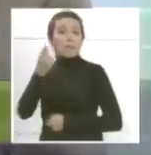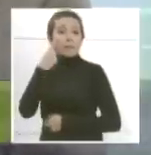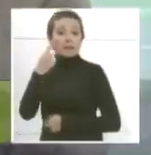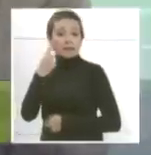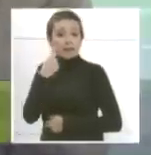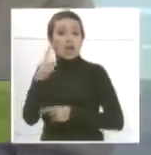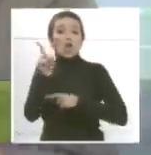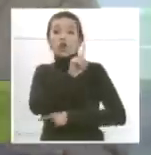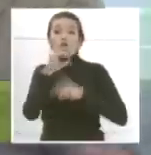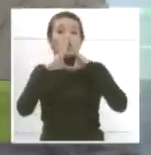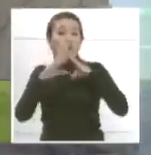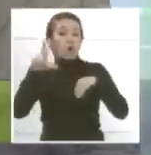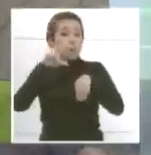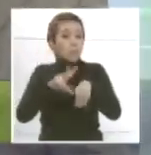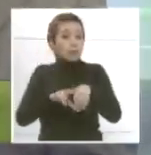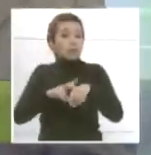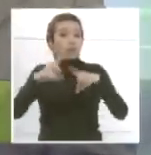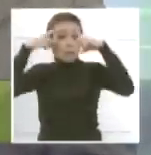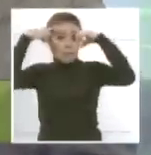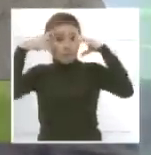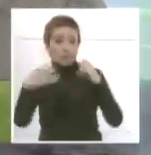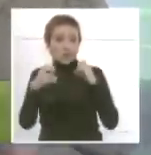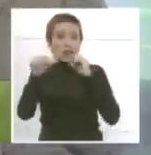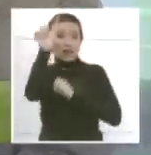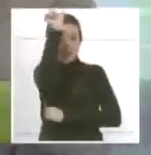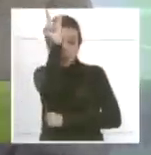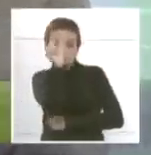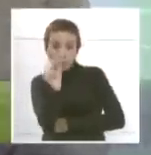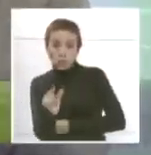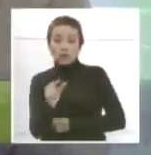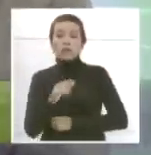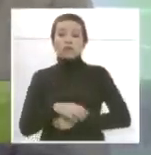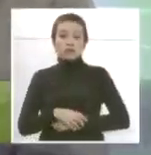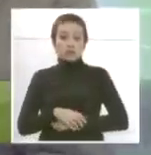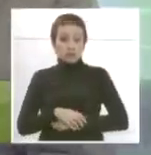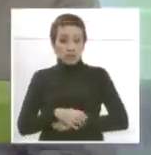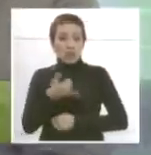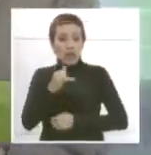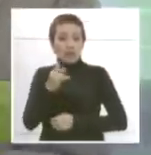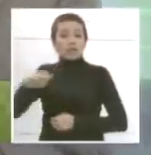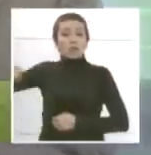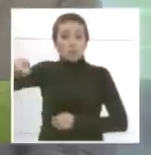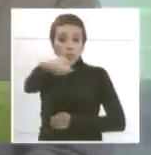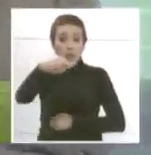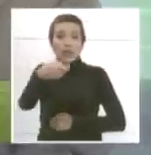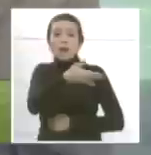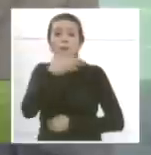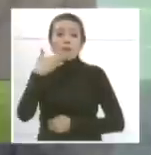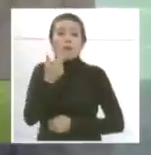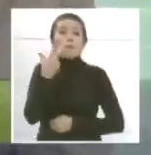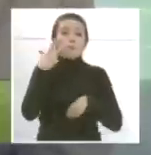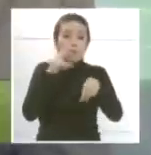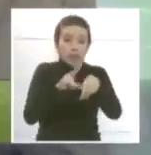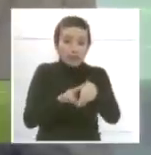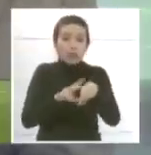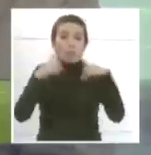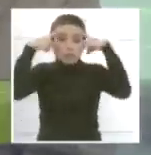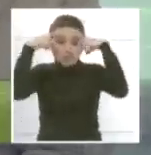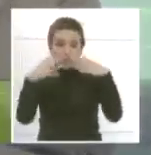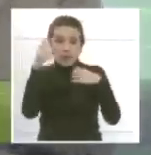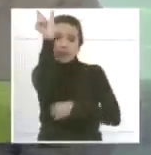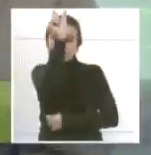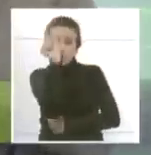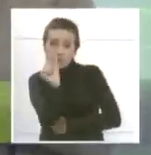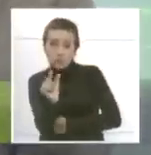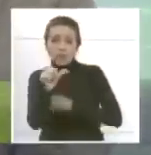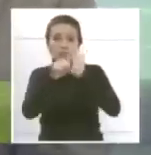especialistas en cirugía de columna. No todos los neurocirujanos son especialistas en cirugía de columna. Hay que buscar a el especialista en cirugía de columna, que es